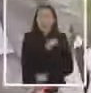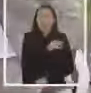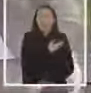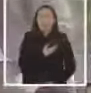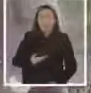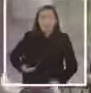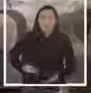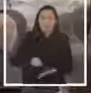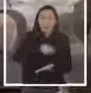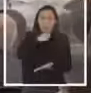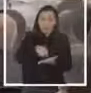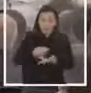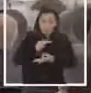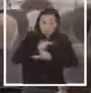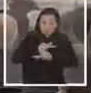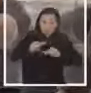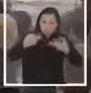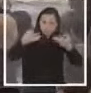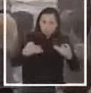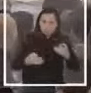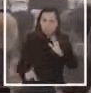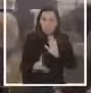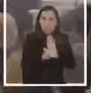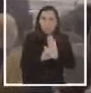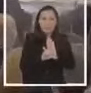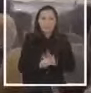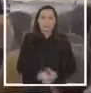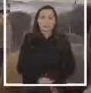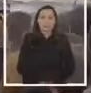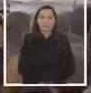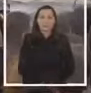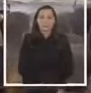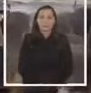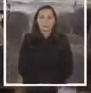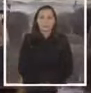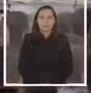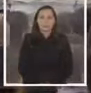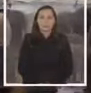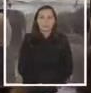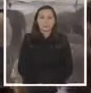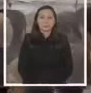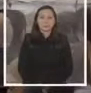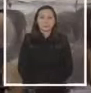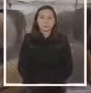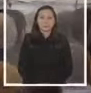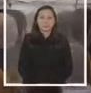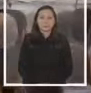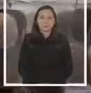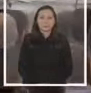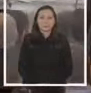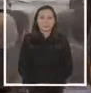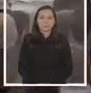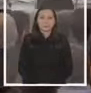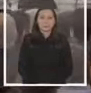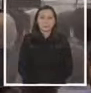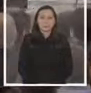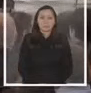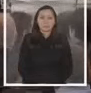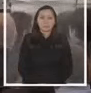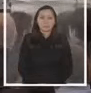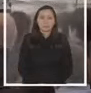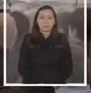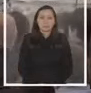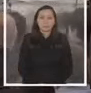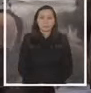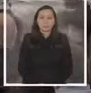derecha democrática, dijo, para que puedan así sumarse a la agenda de varias materias